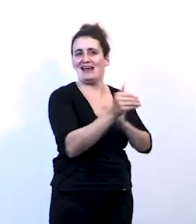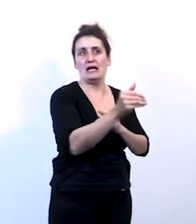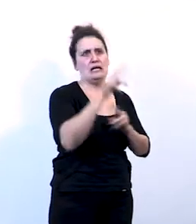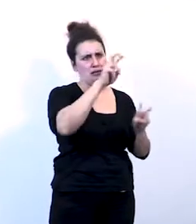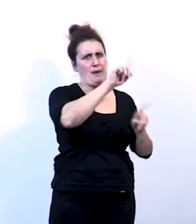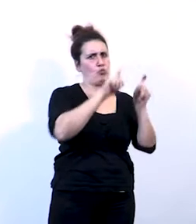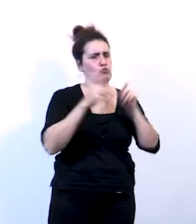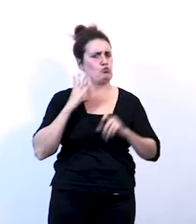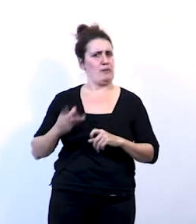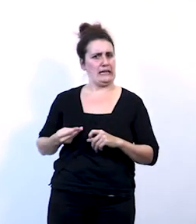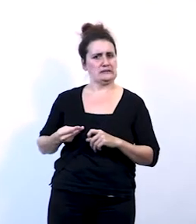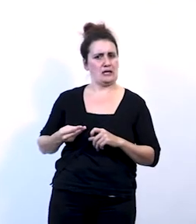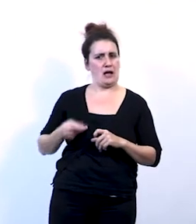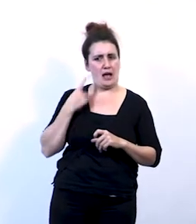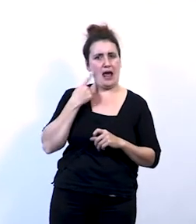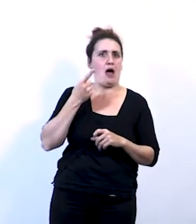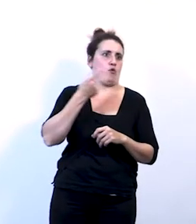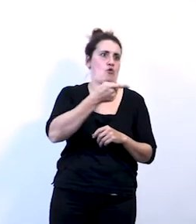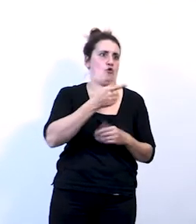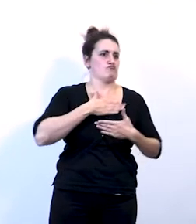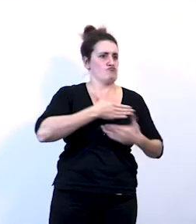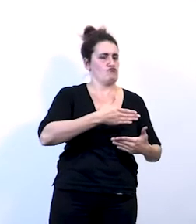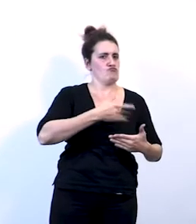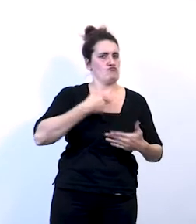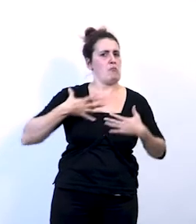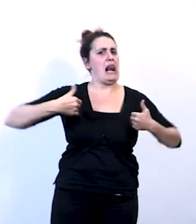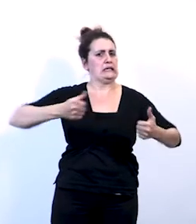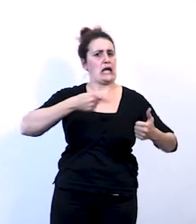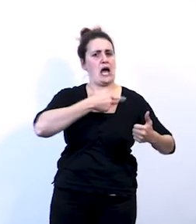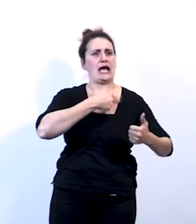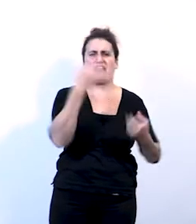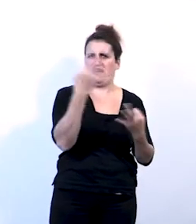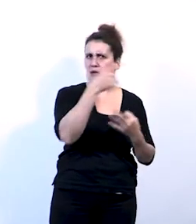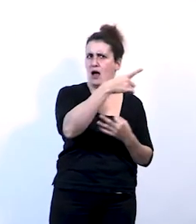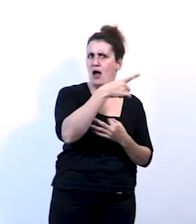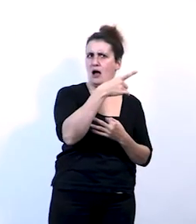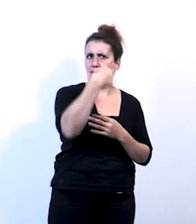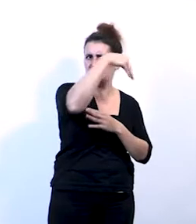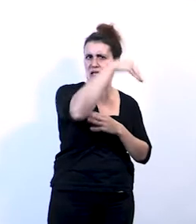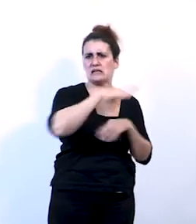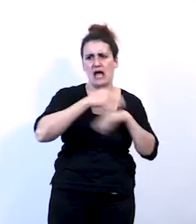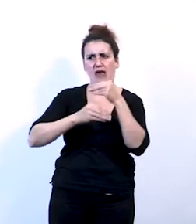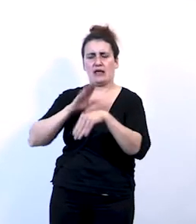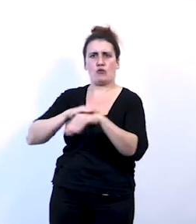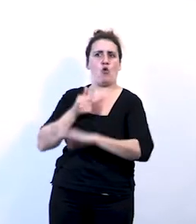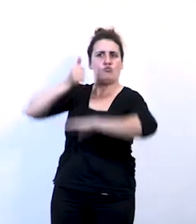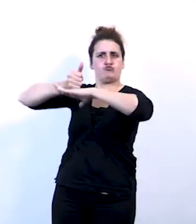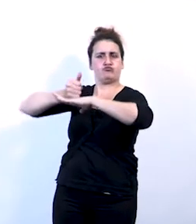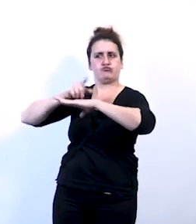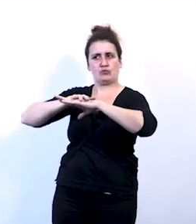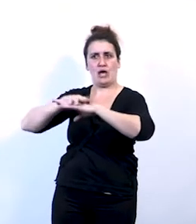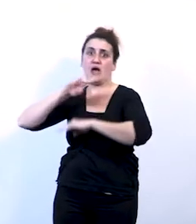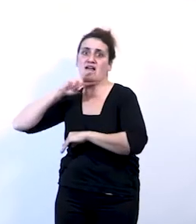palestina era una de la valentía que debía haber tenido frente al poder que tiene él